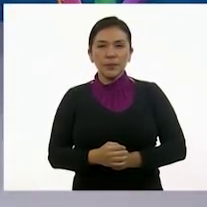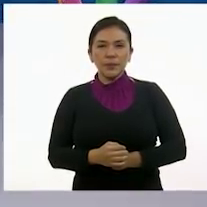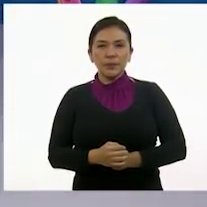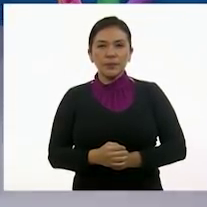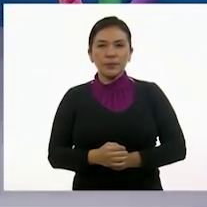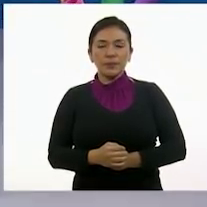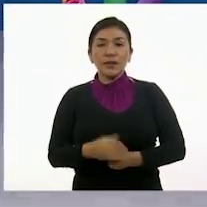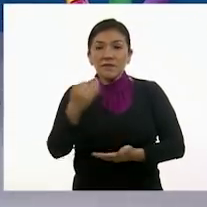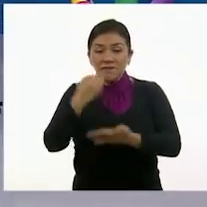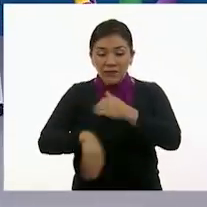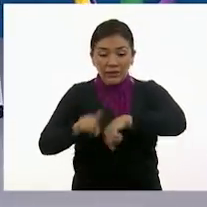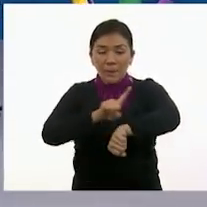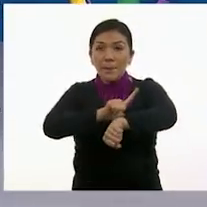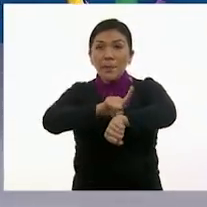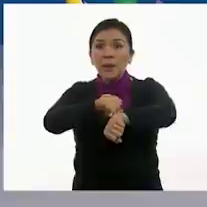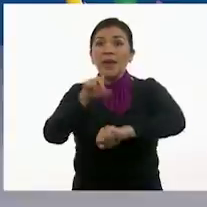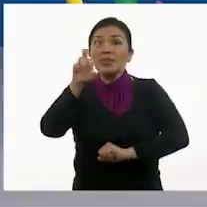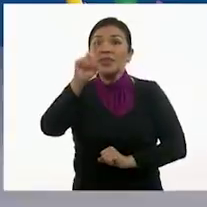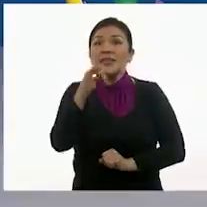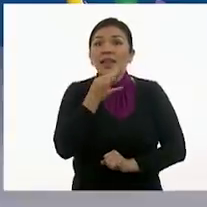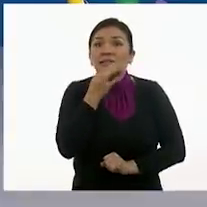Nos quedan 30 segundos, creo.